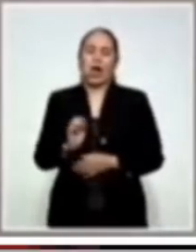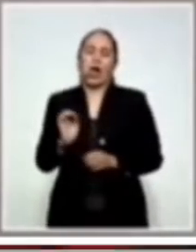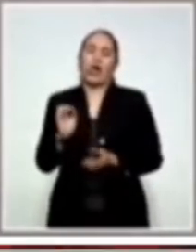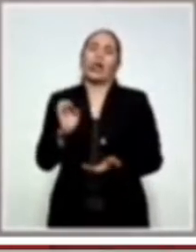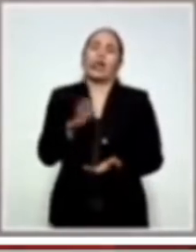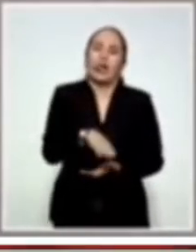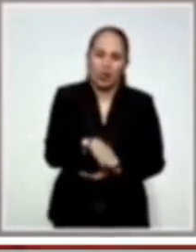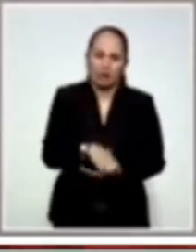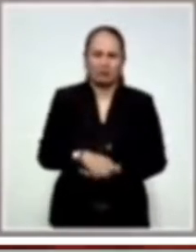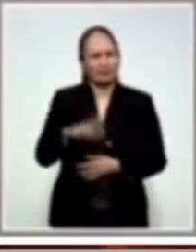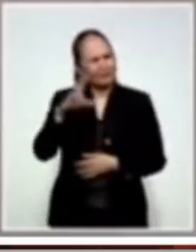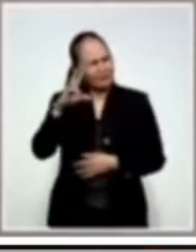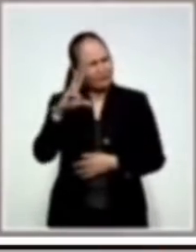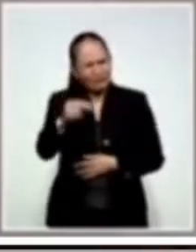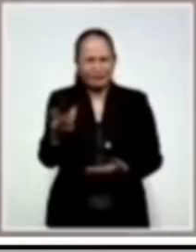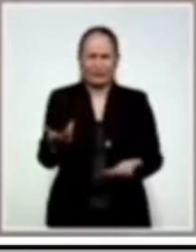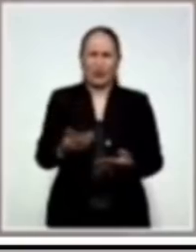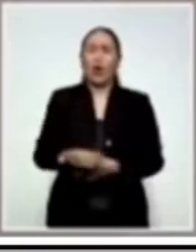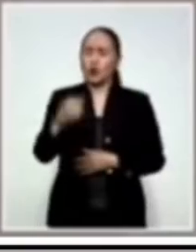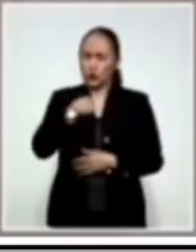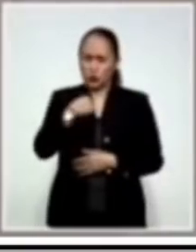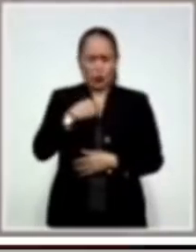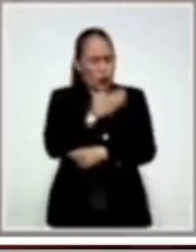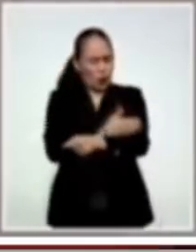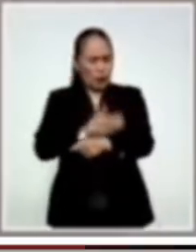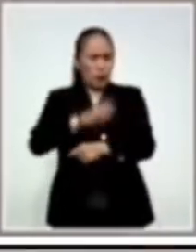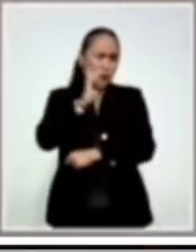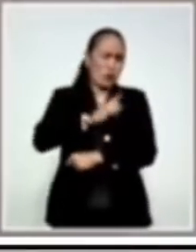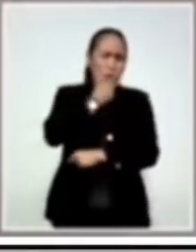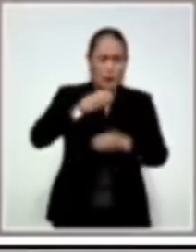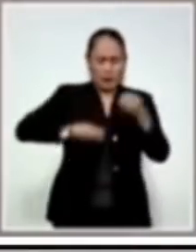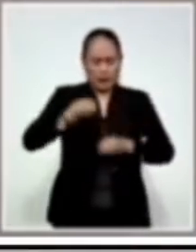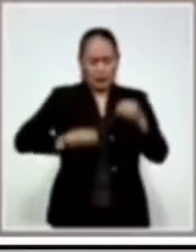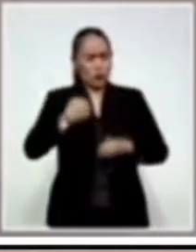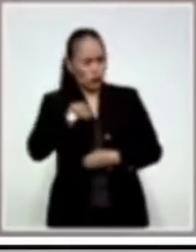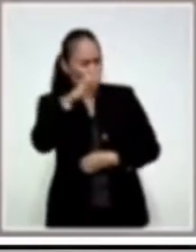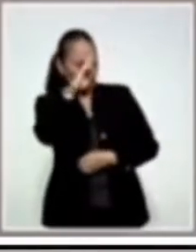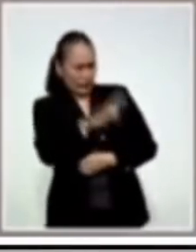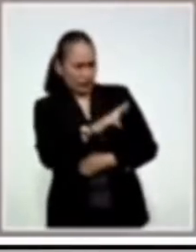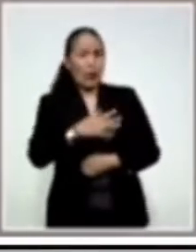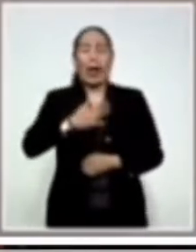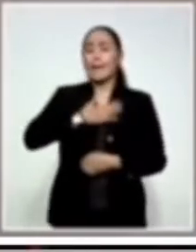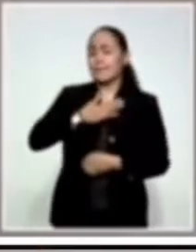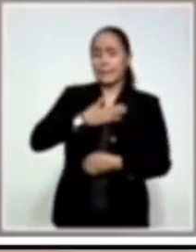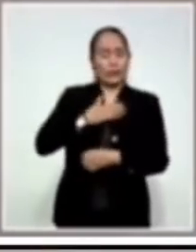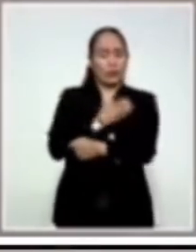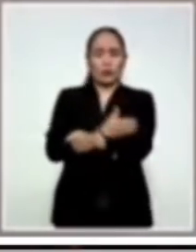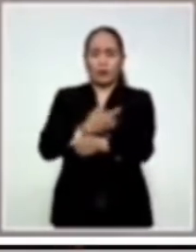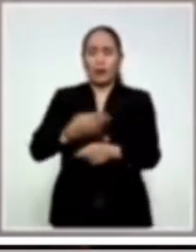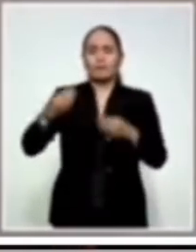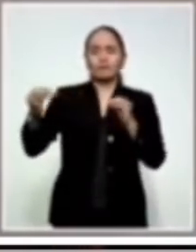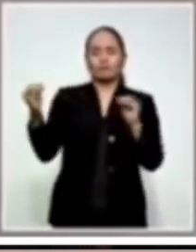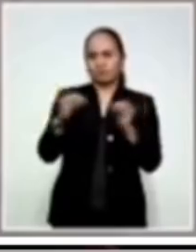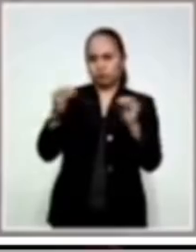nada. Yo le tengo un profundo respeto a mis compañeras y compañeros ministros. A mí me toca moderar el debate, me